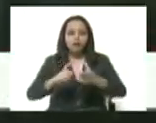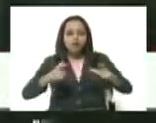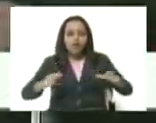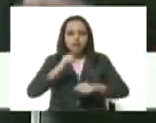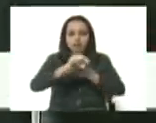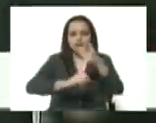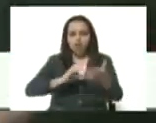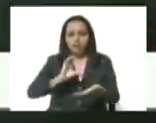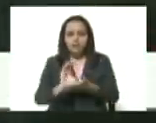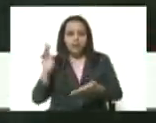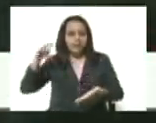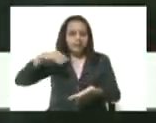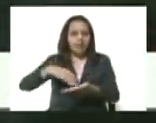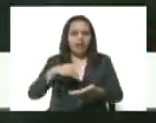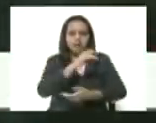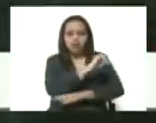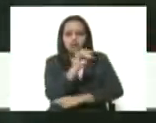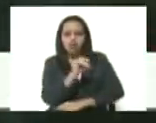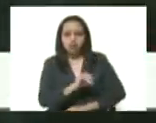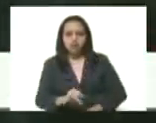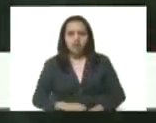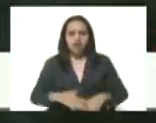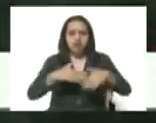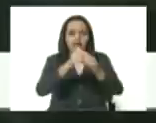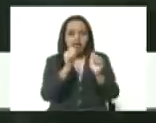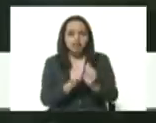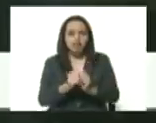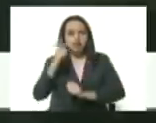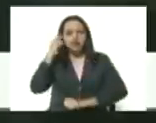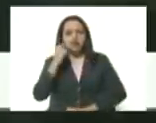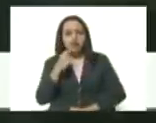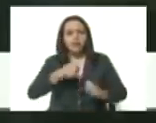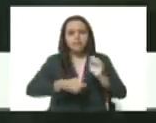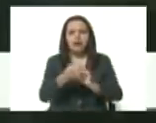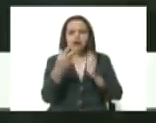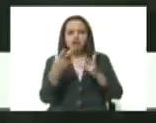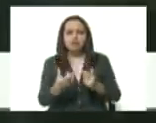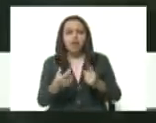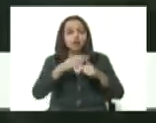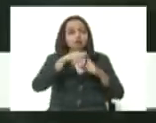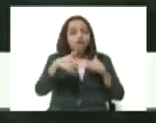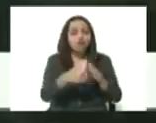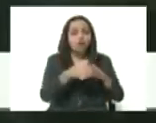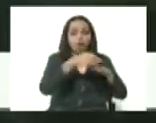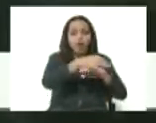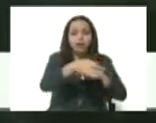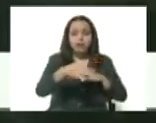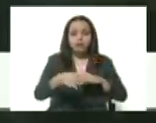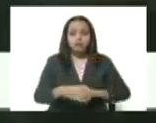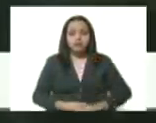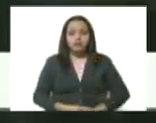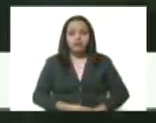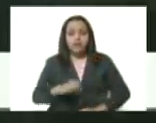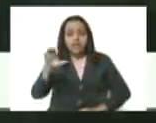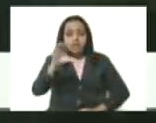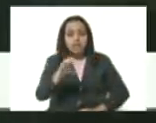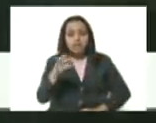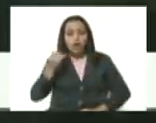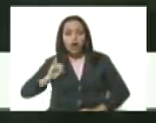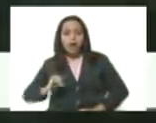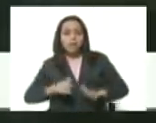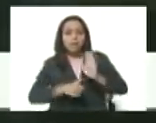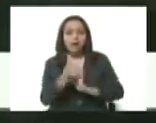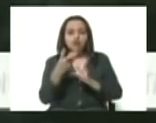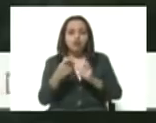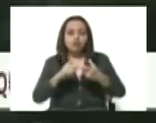Capital, Miranda, El Zulia, Anzoátegui, Sucre. Todos los estados que tienen en este momento mayores números de casos de coronavirus, pues